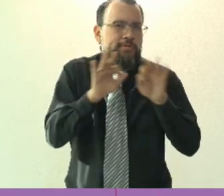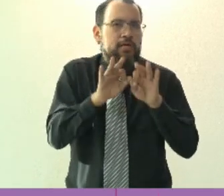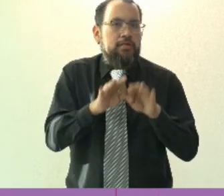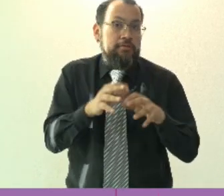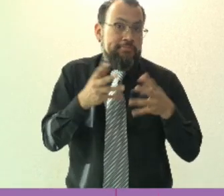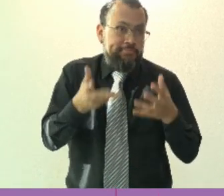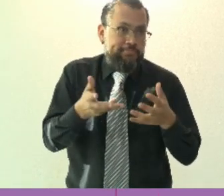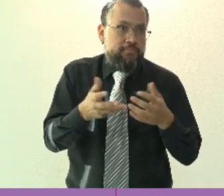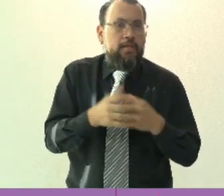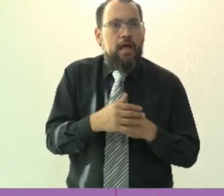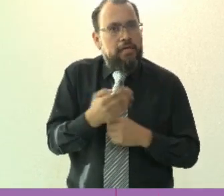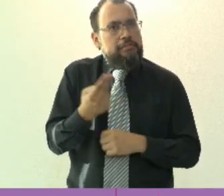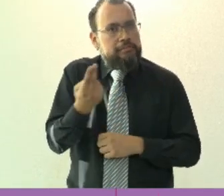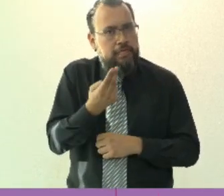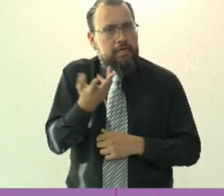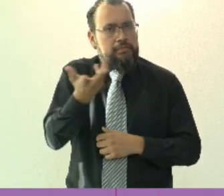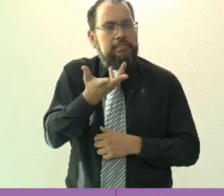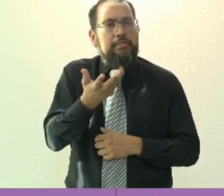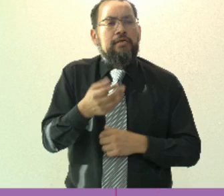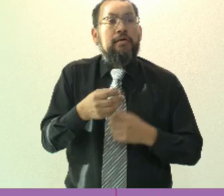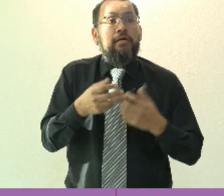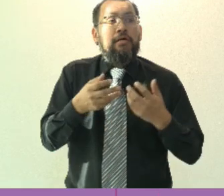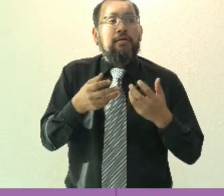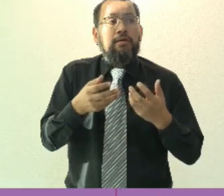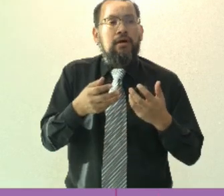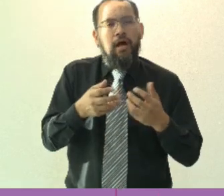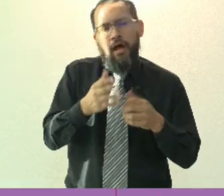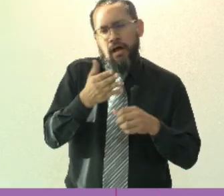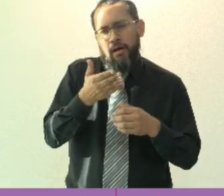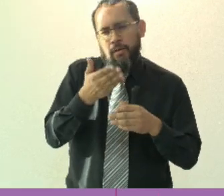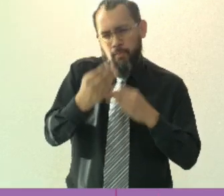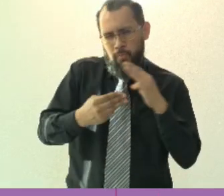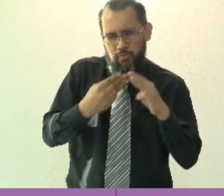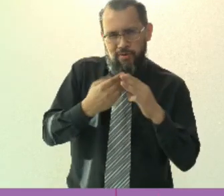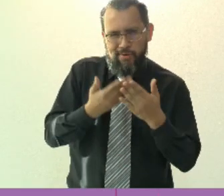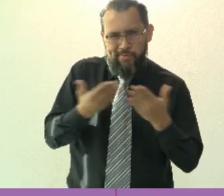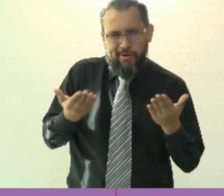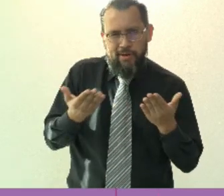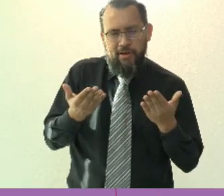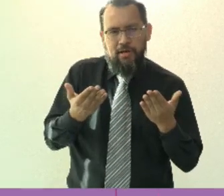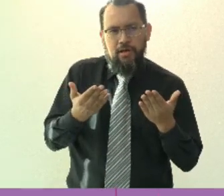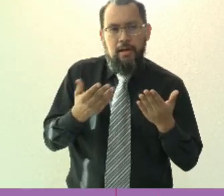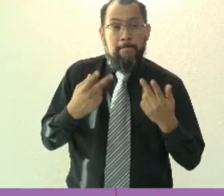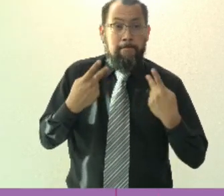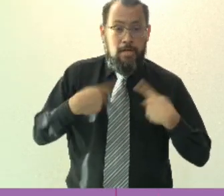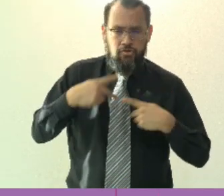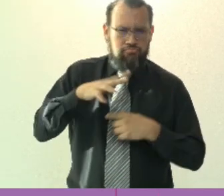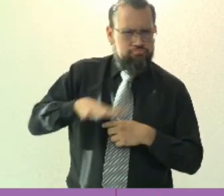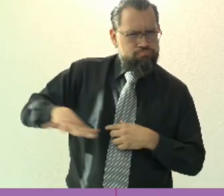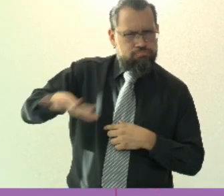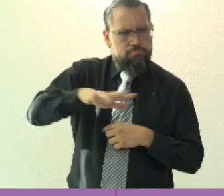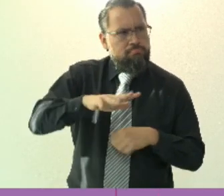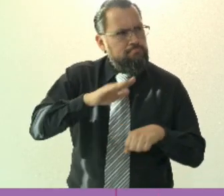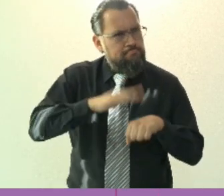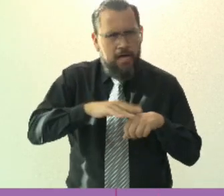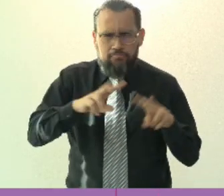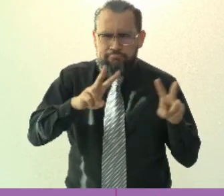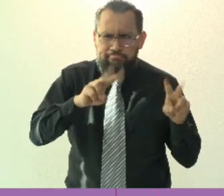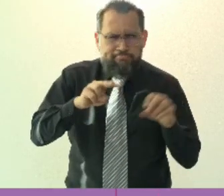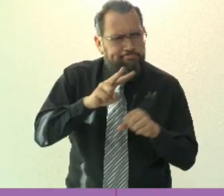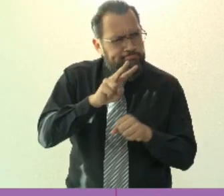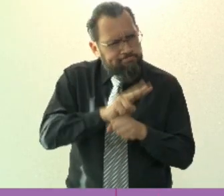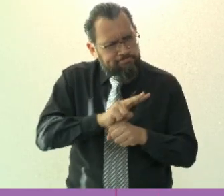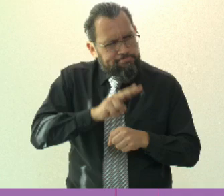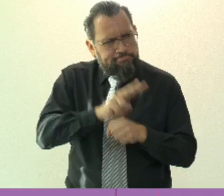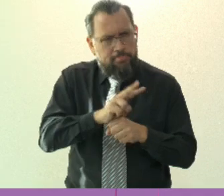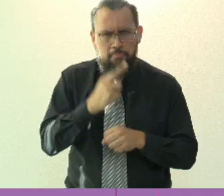más vale hacerlo bien, porque hoy en día en un mundo en donde la sociedad civil vigila cada vez más y vigila